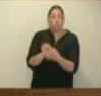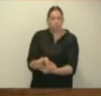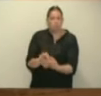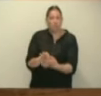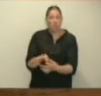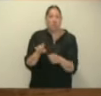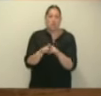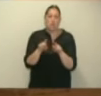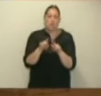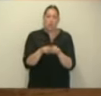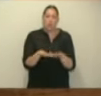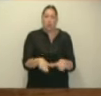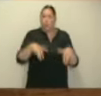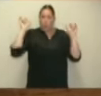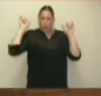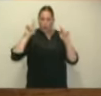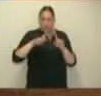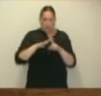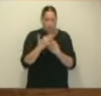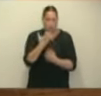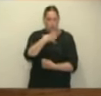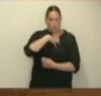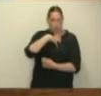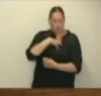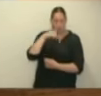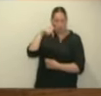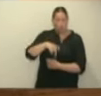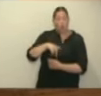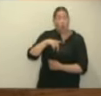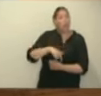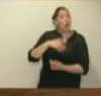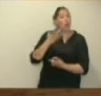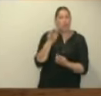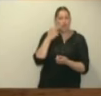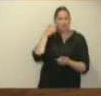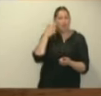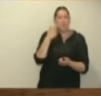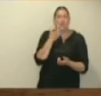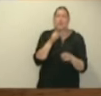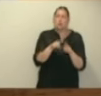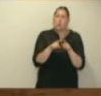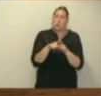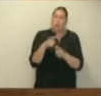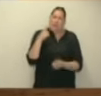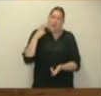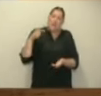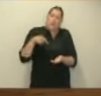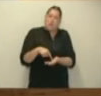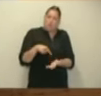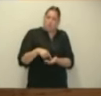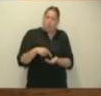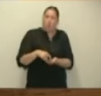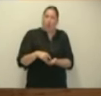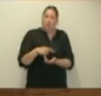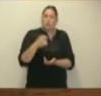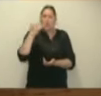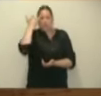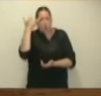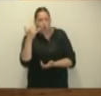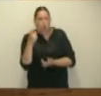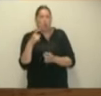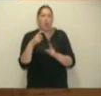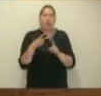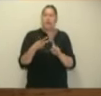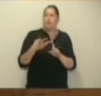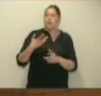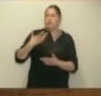puede desentenderse de esta situación. Hoy, más que para declamar convicciones, para declamar principios y para